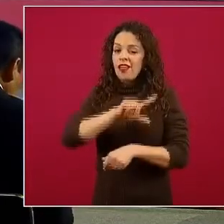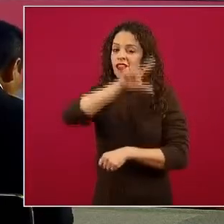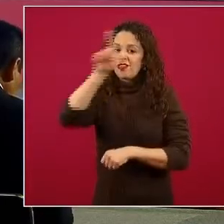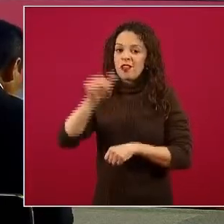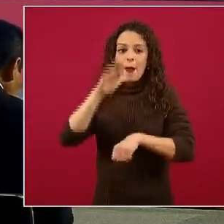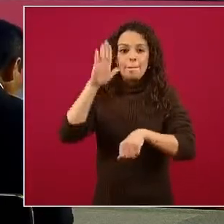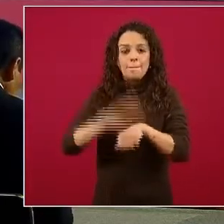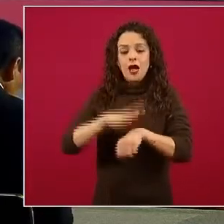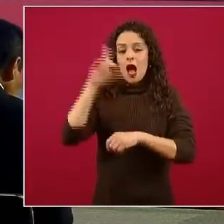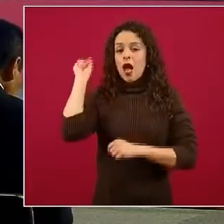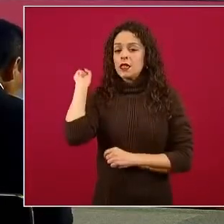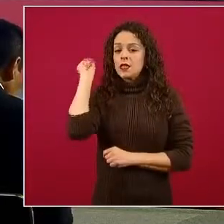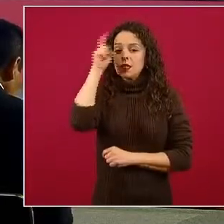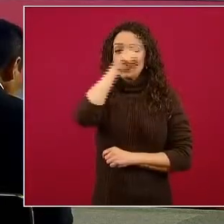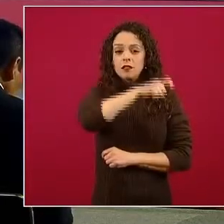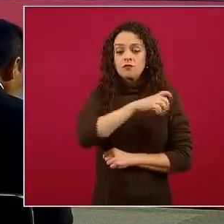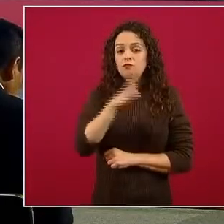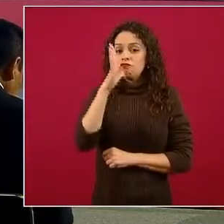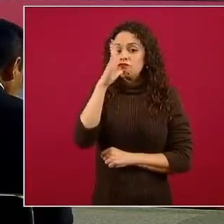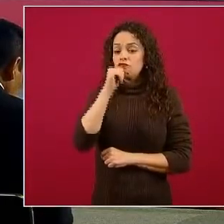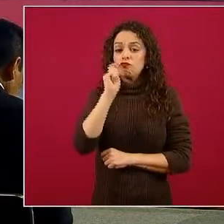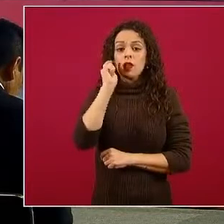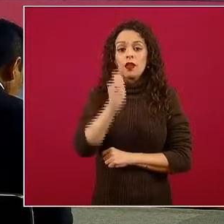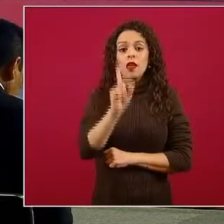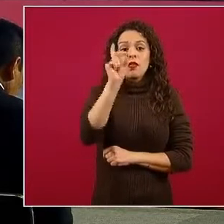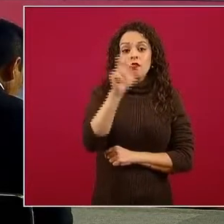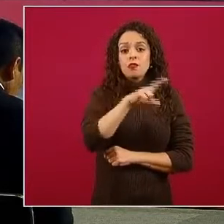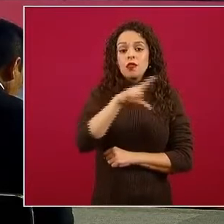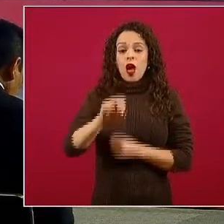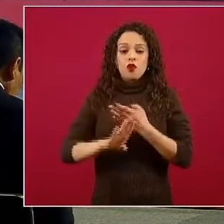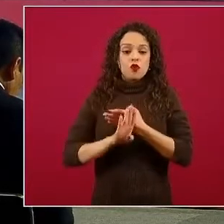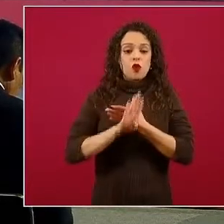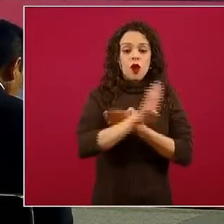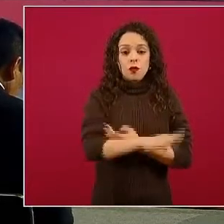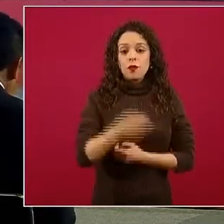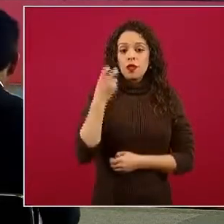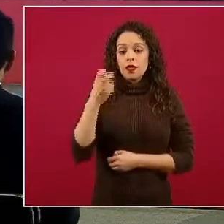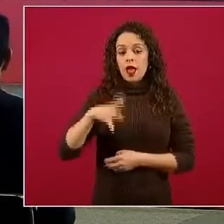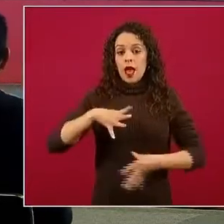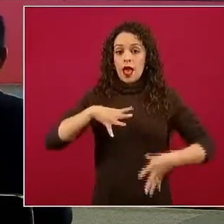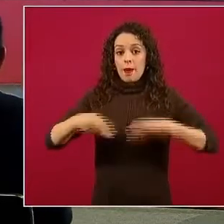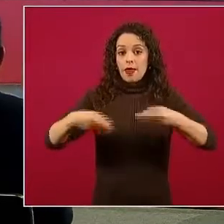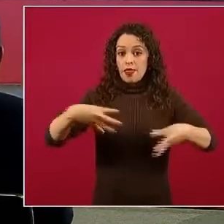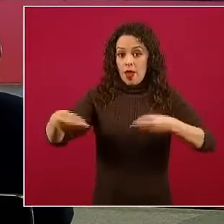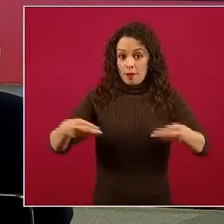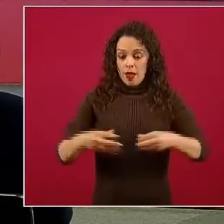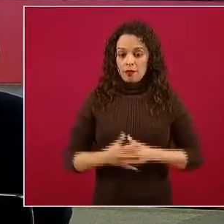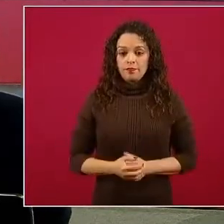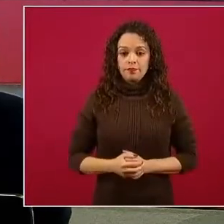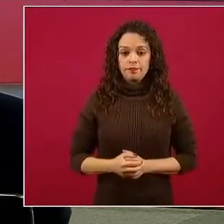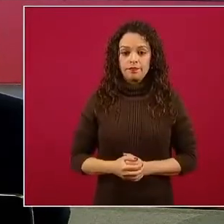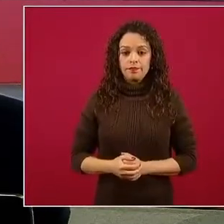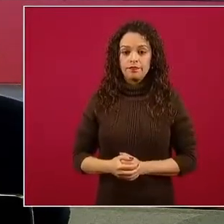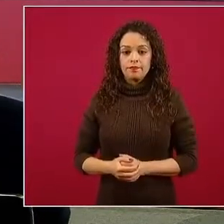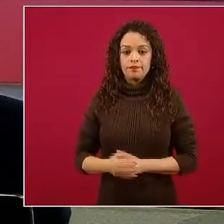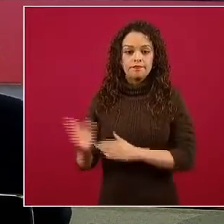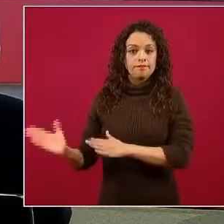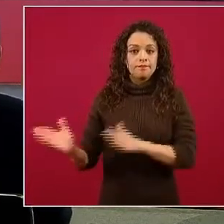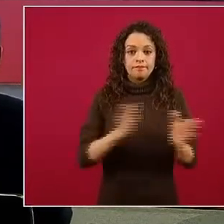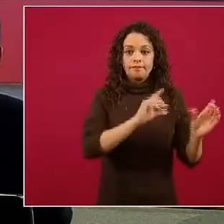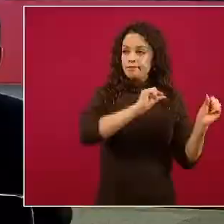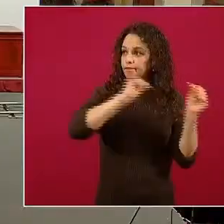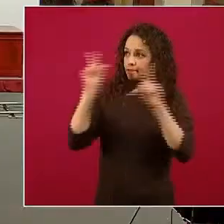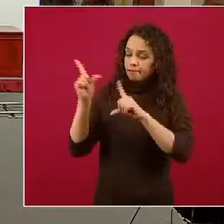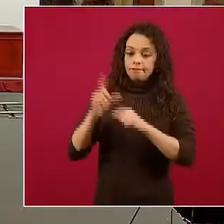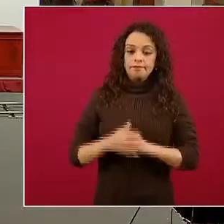difícil poder limitar el daño que causa esta epidemia. Si me pasan la siguiente,